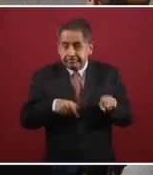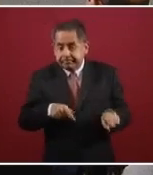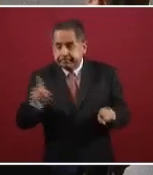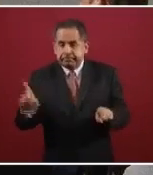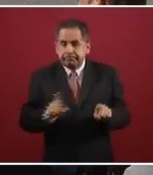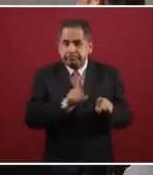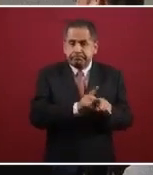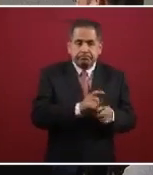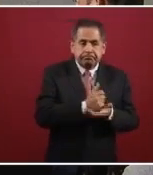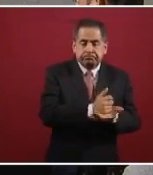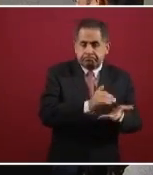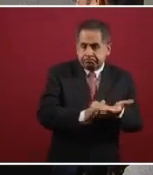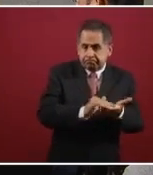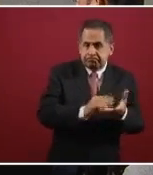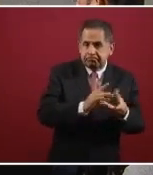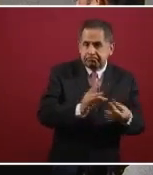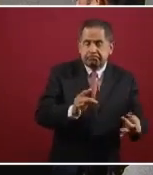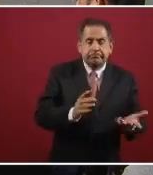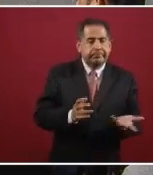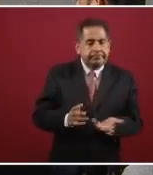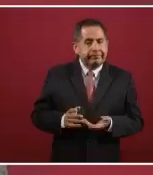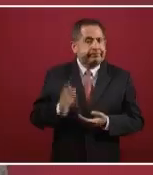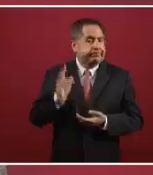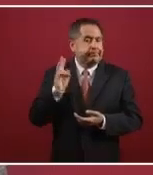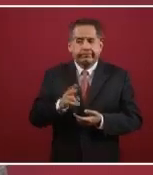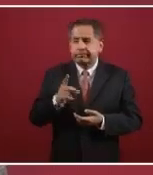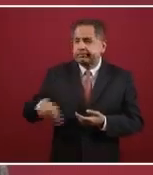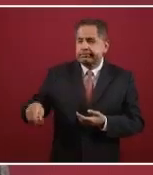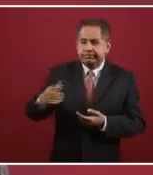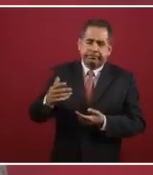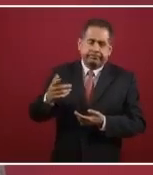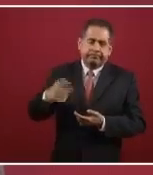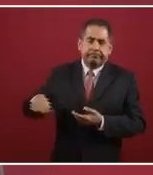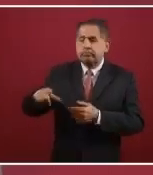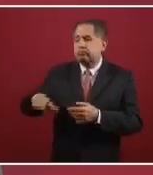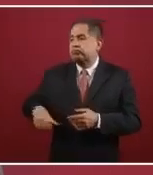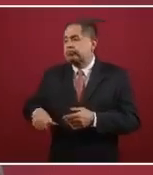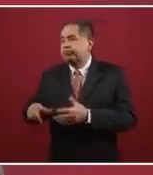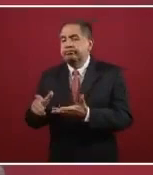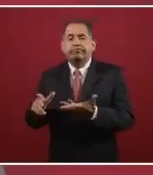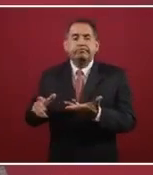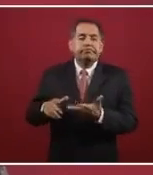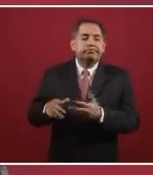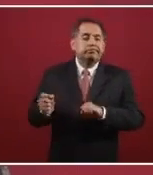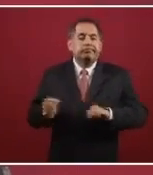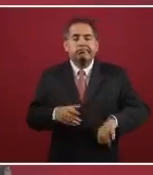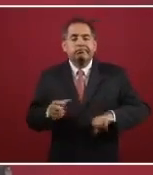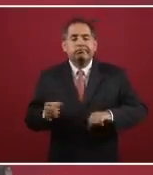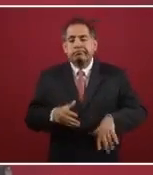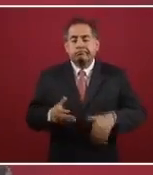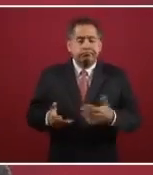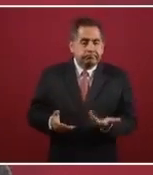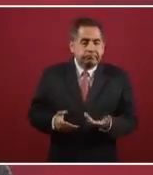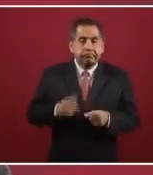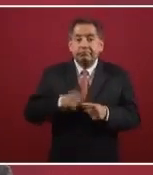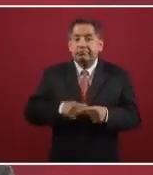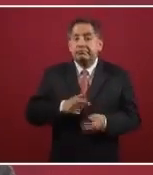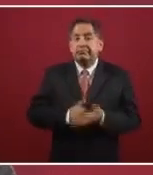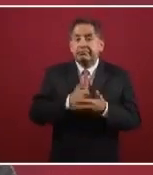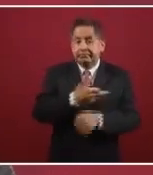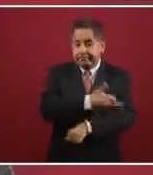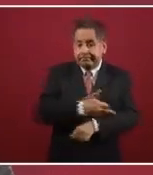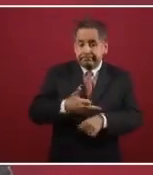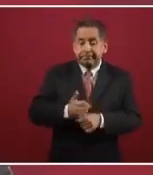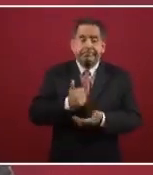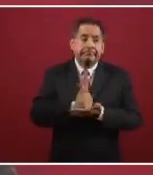participación. Lamentablemente, ante la ausencia y omisiones del Estado, la búsqueda de personas se realizó fundamentalmente por las familias. Y